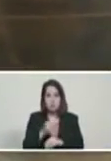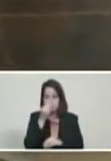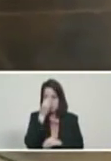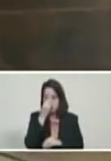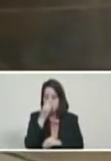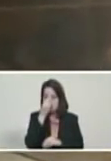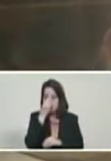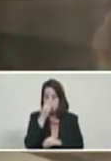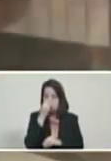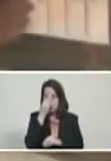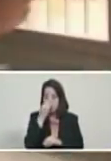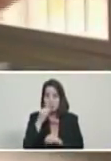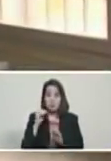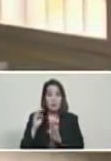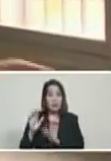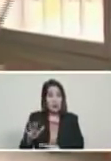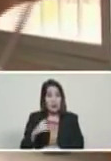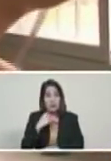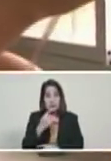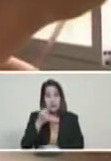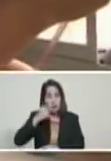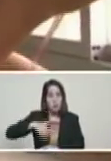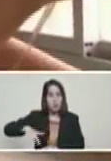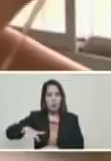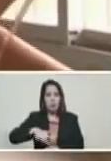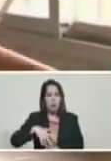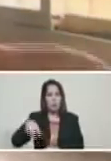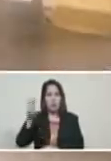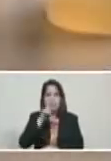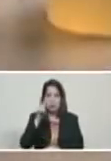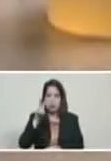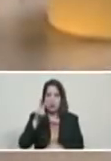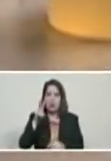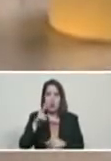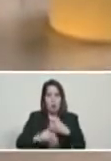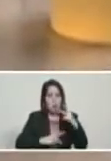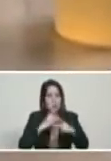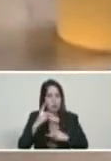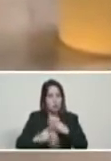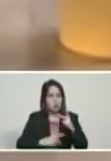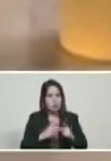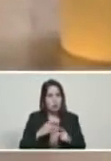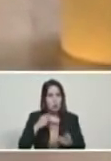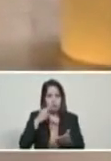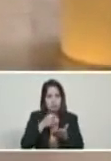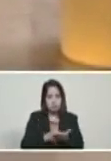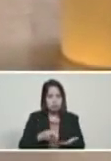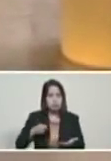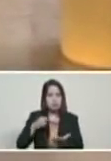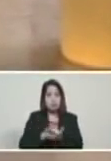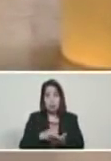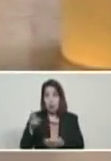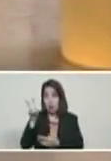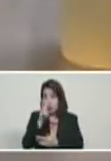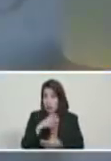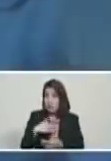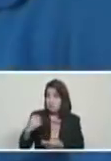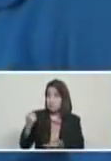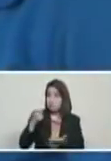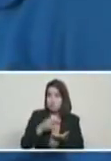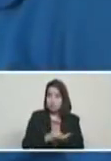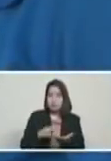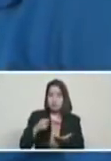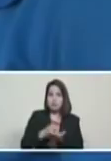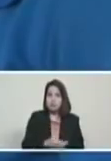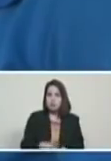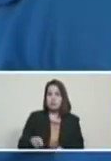Así es, pueblo de Venezuela. Esta planta, que es producto de inversión de venezolanos que creen en su país, una inversión que